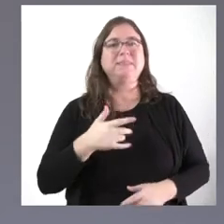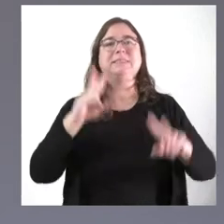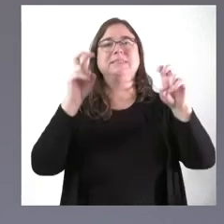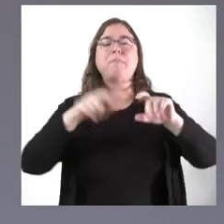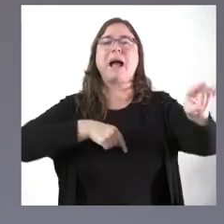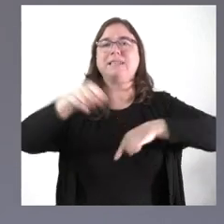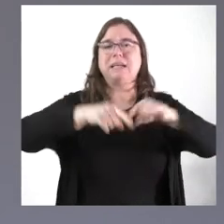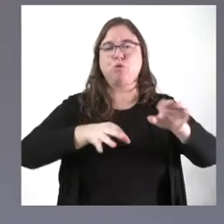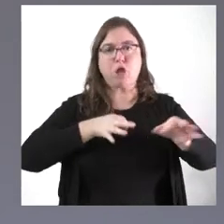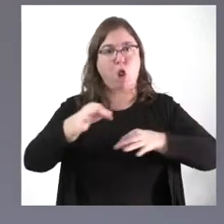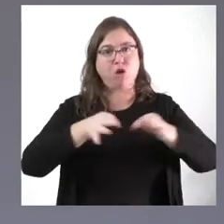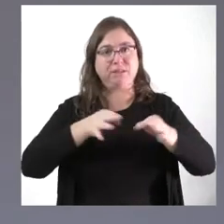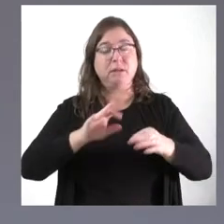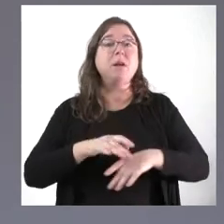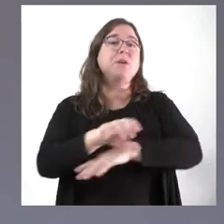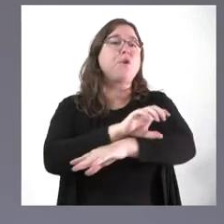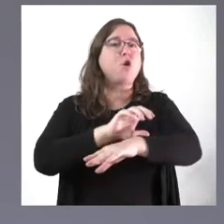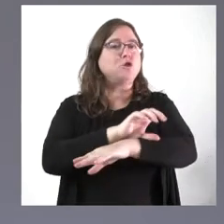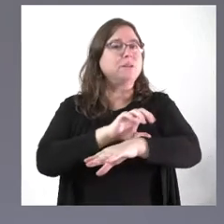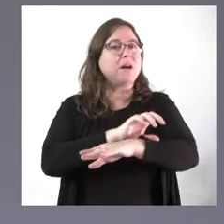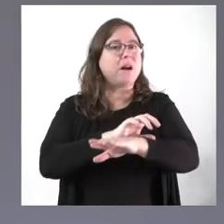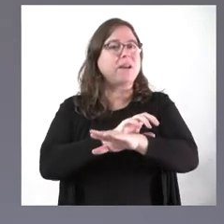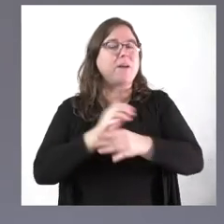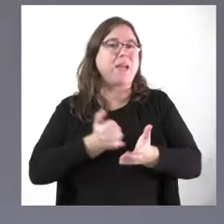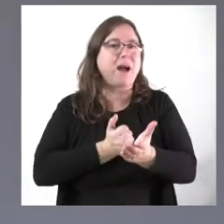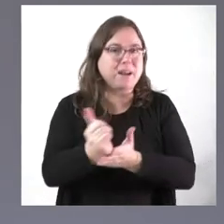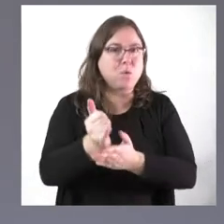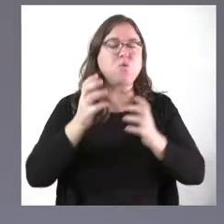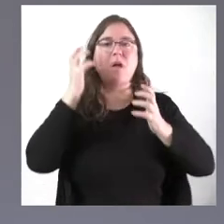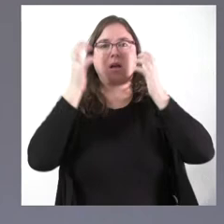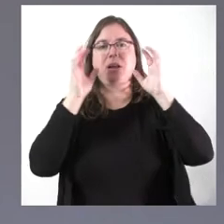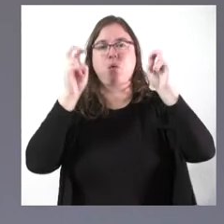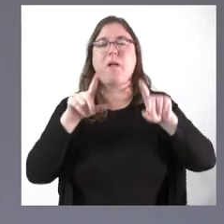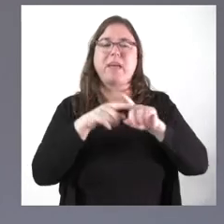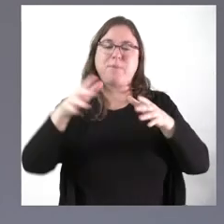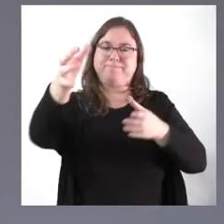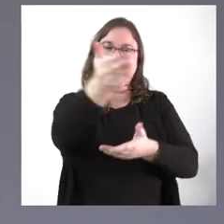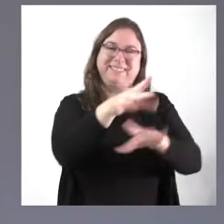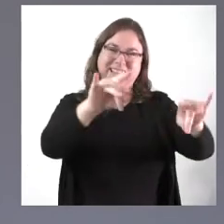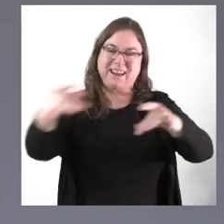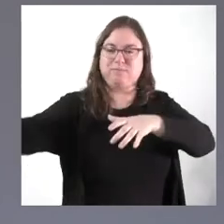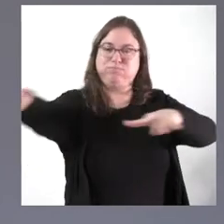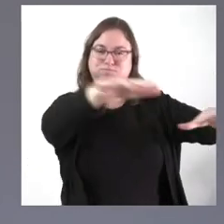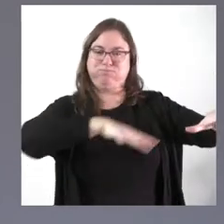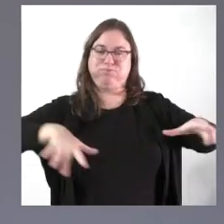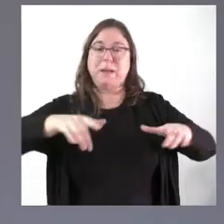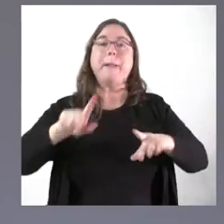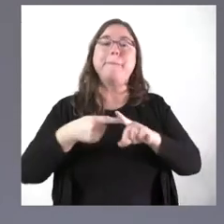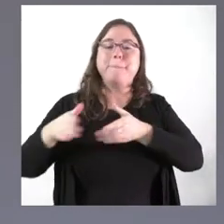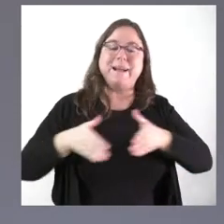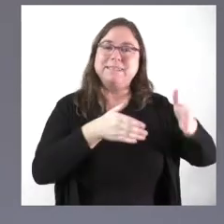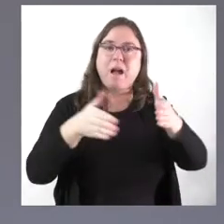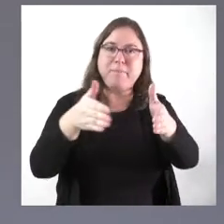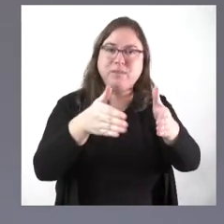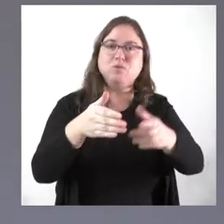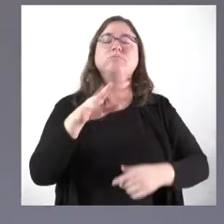de transporte y logística la consejera consejería de agricultura y ganadería también en materia de concentración parcelaria y caminos afectados ha puesto en marcha